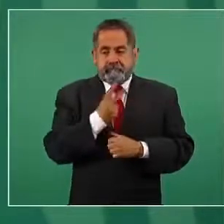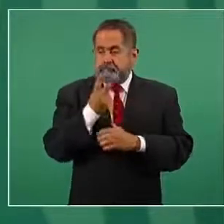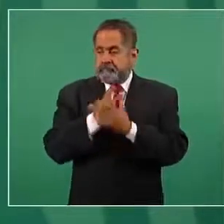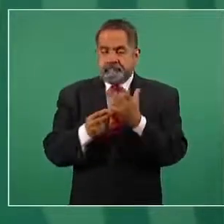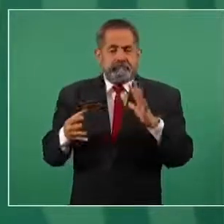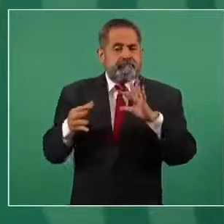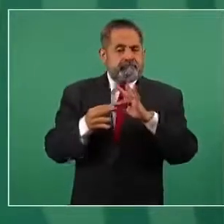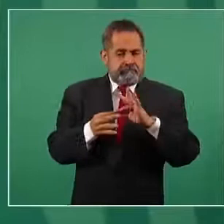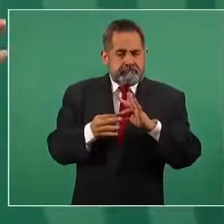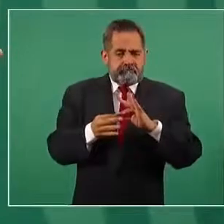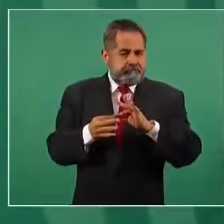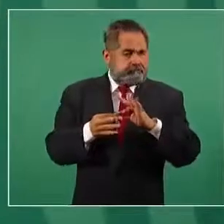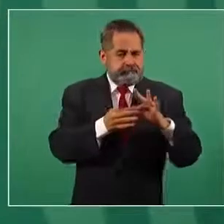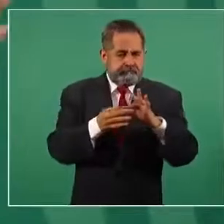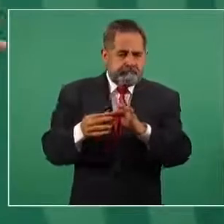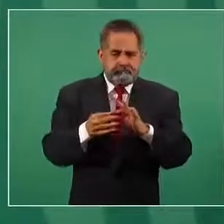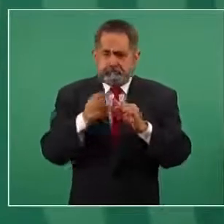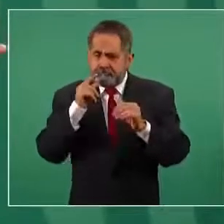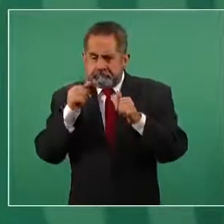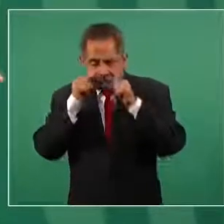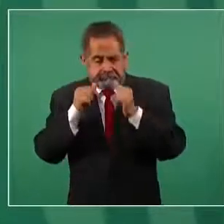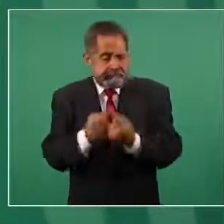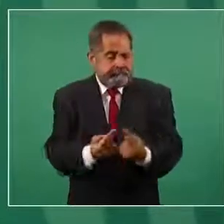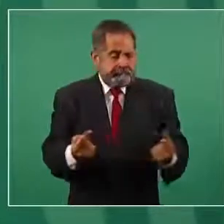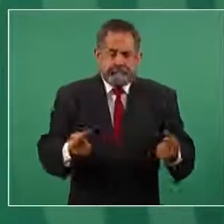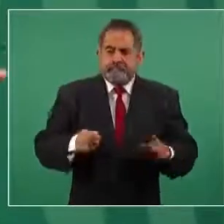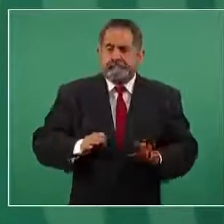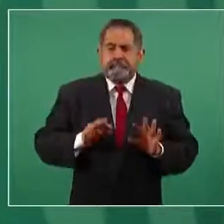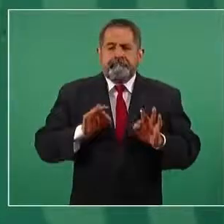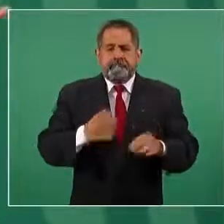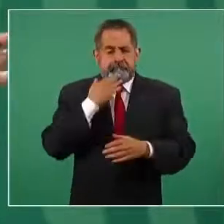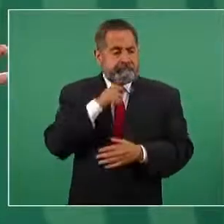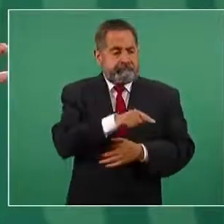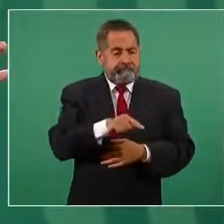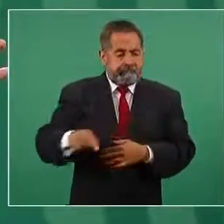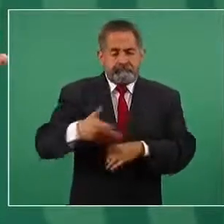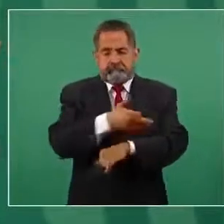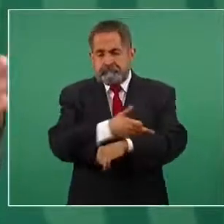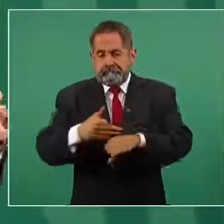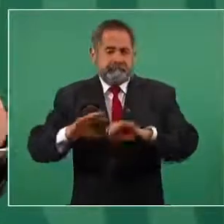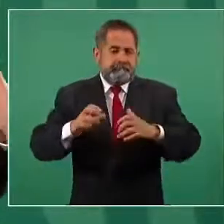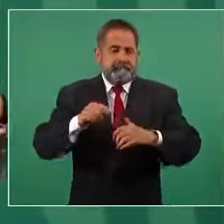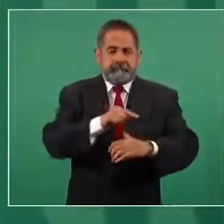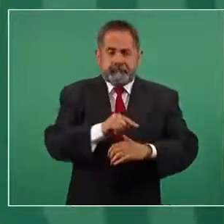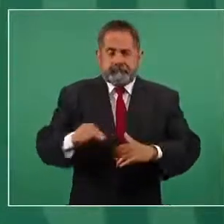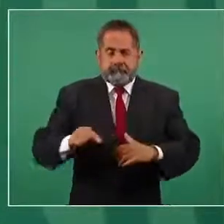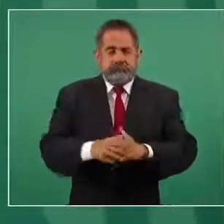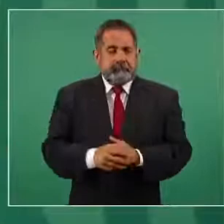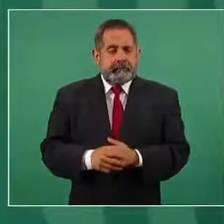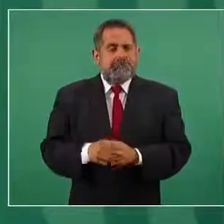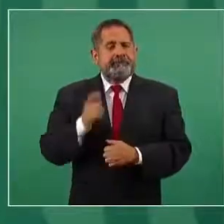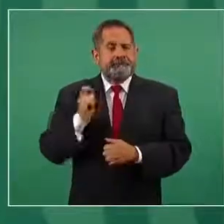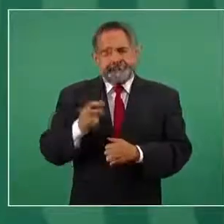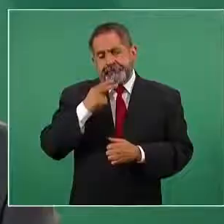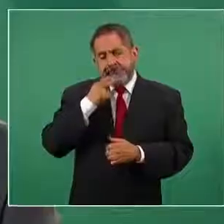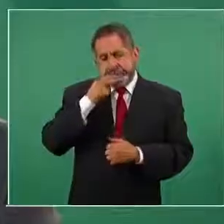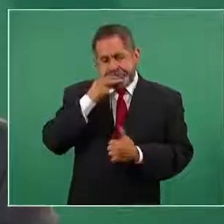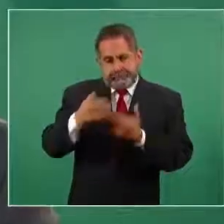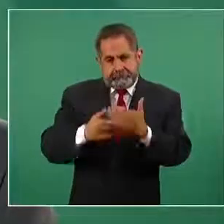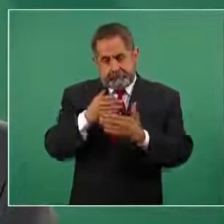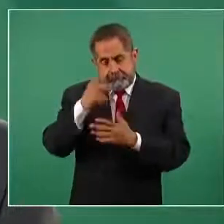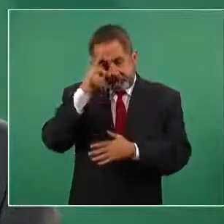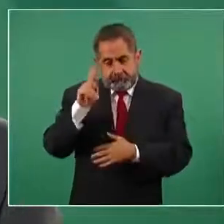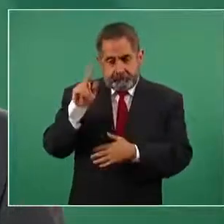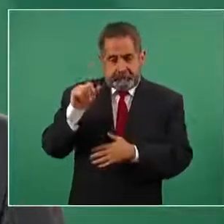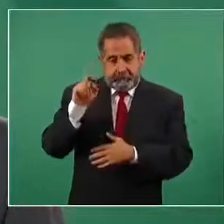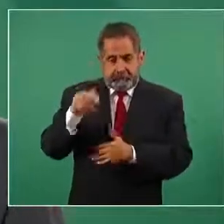visión de bienestar general de las personas, sus familias, sus comunidades. Entonces, esto lo que nos está permitiendo es